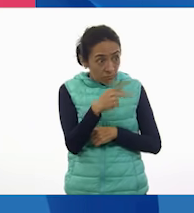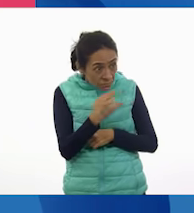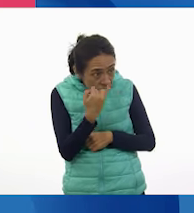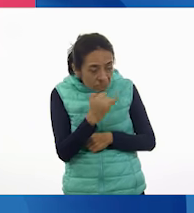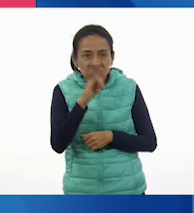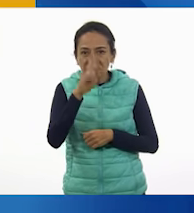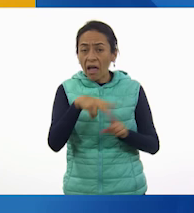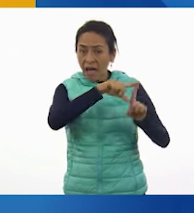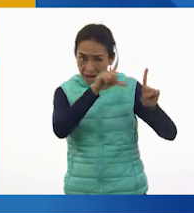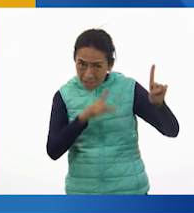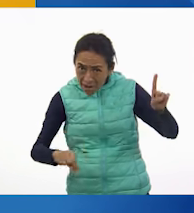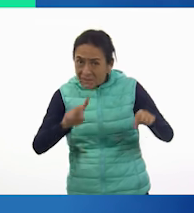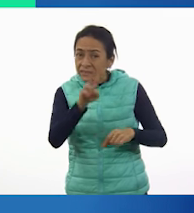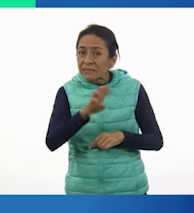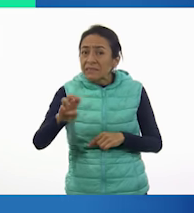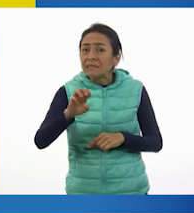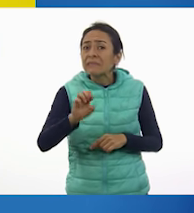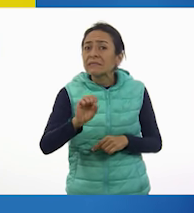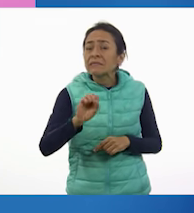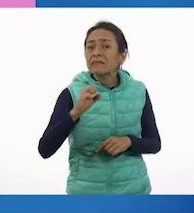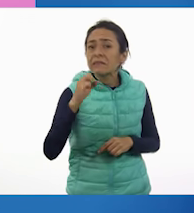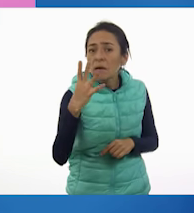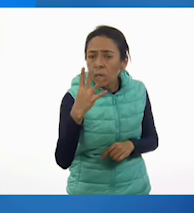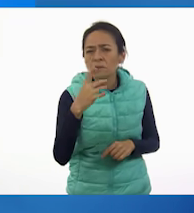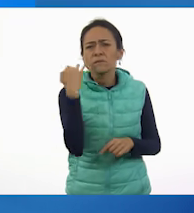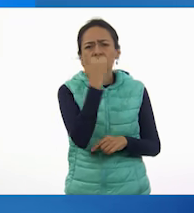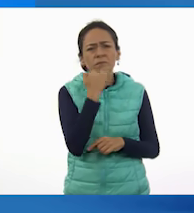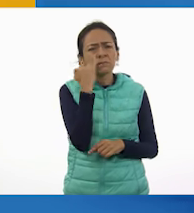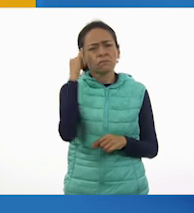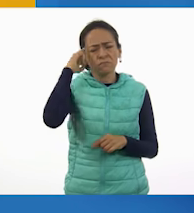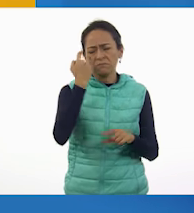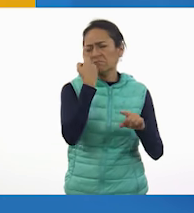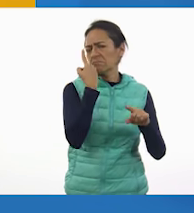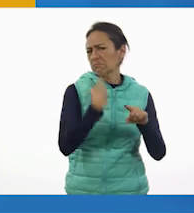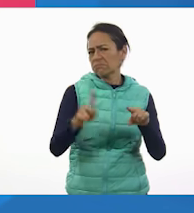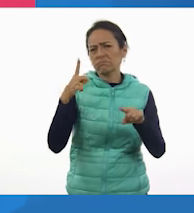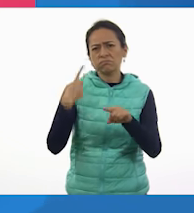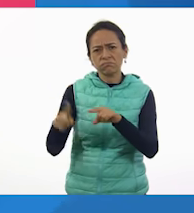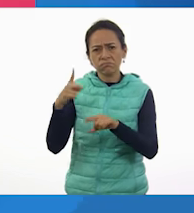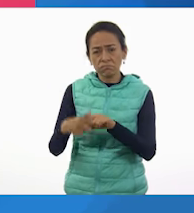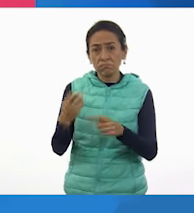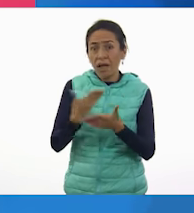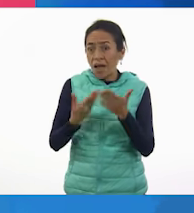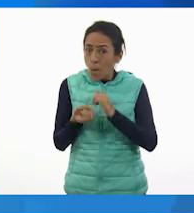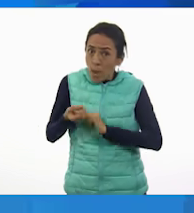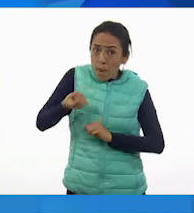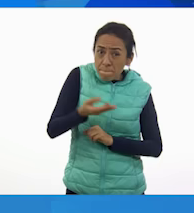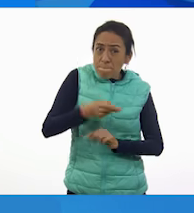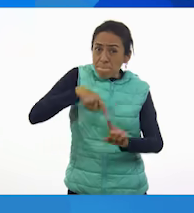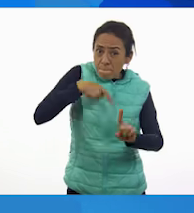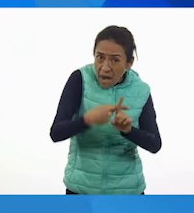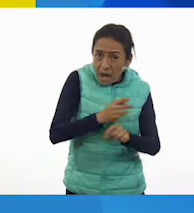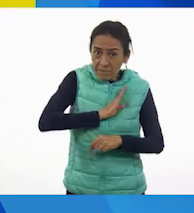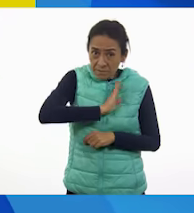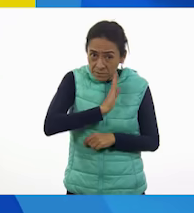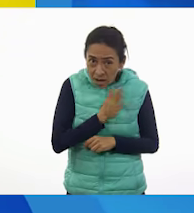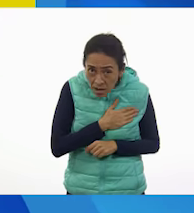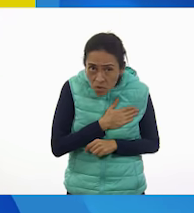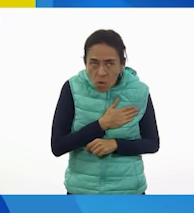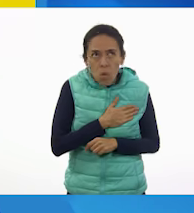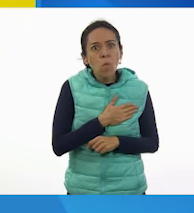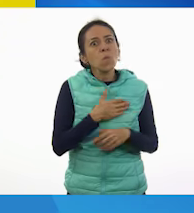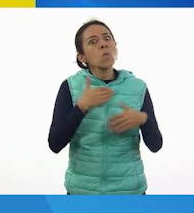364 lenguas indígenas. Y con el español, ya podríamos hablar una lengua diferente cada día del año.